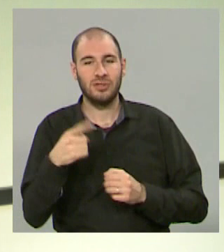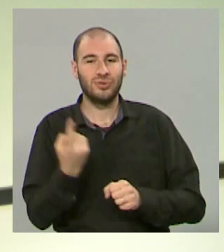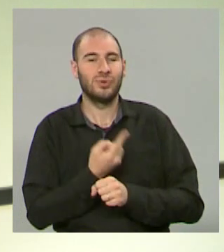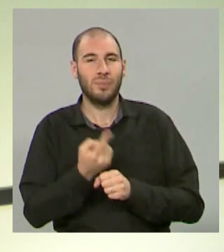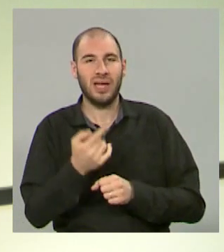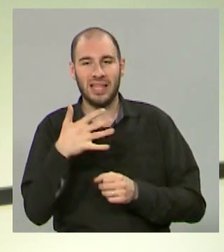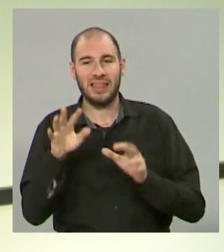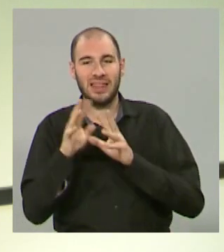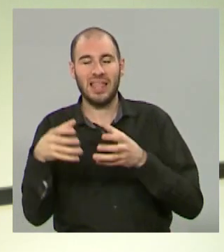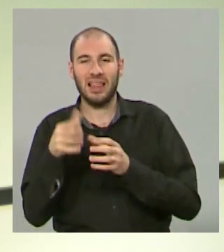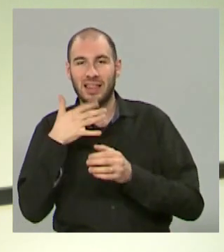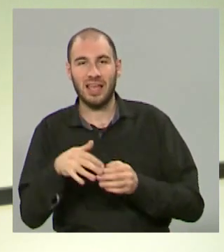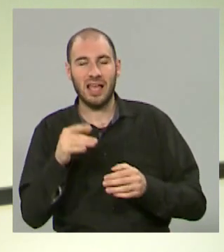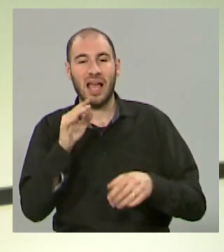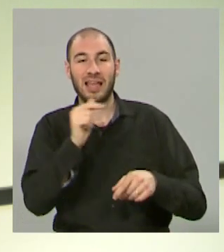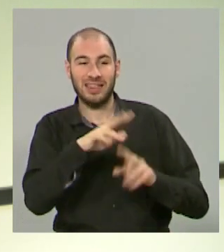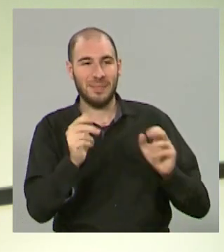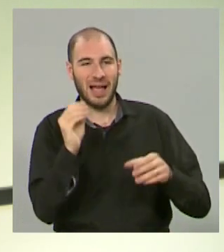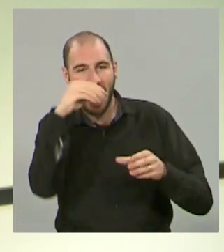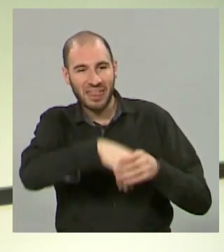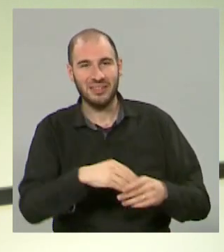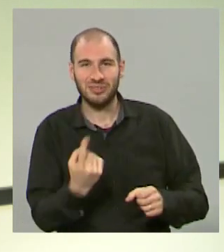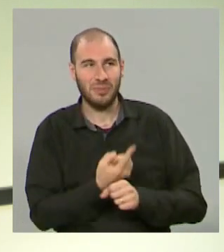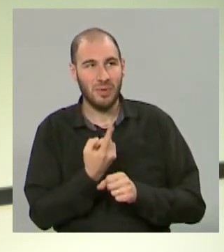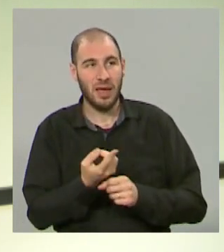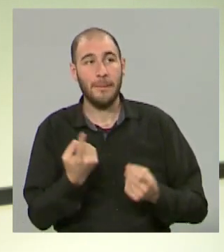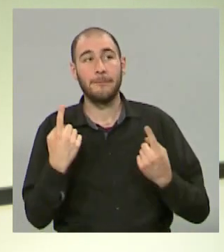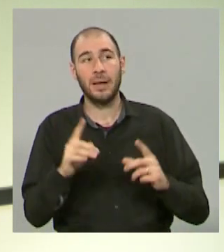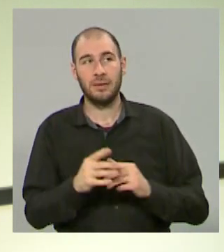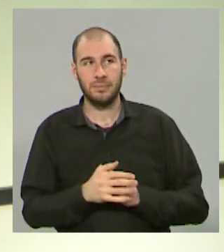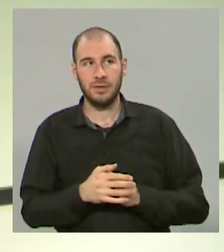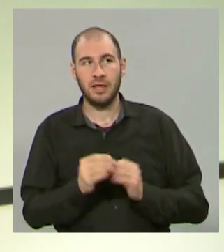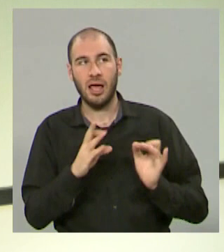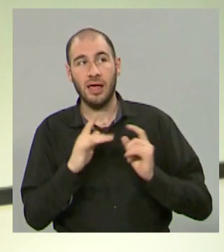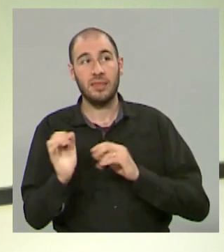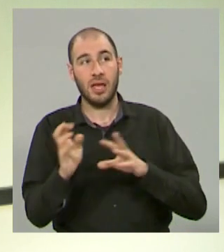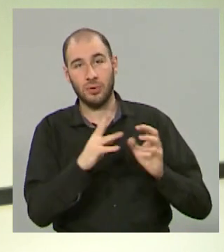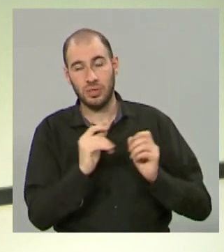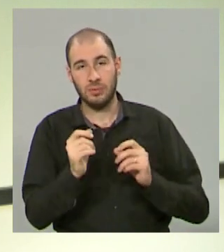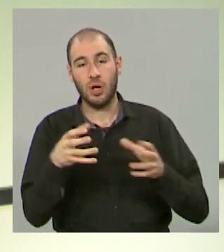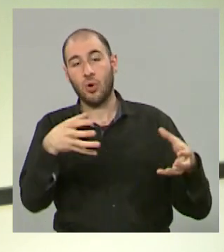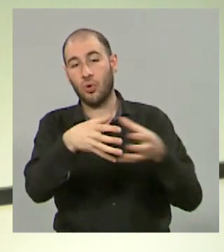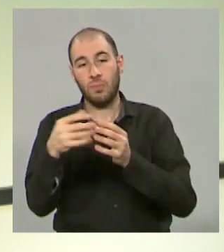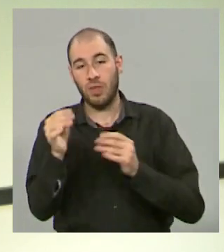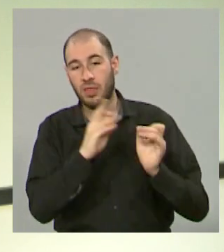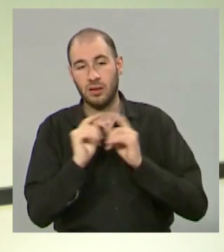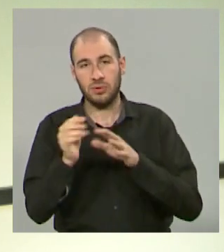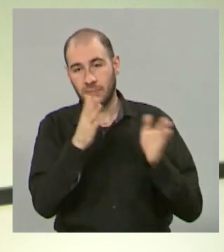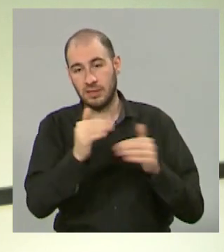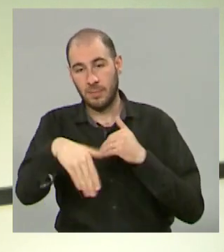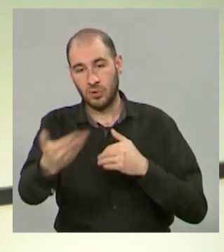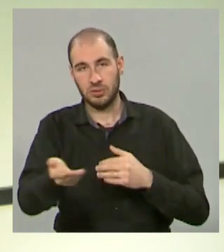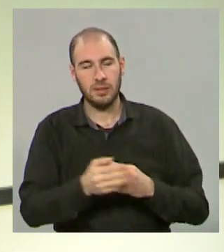a entender de la Cámara, aplicarlo en este caso. Bien. Obviamente, discutible y lo discutirán las partes, en las instancias que